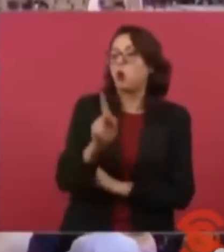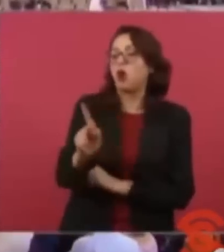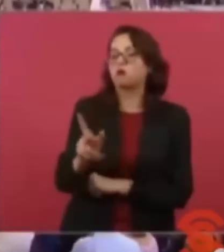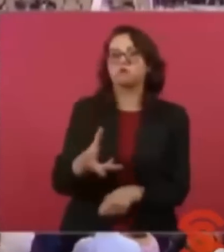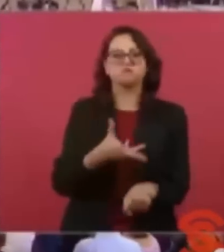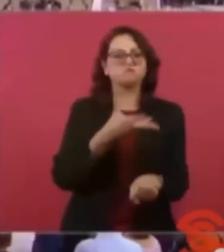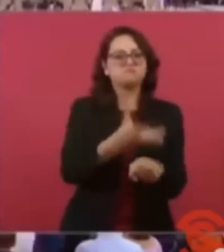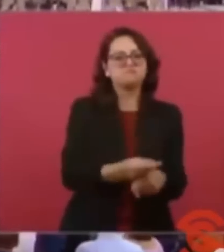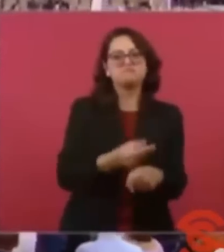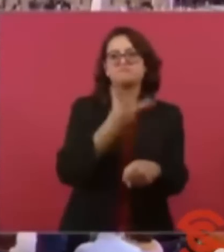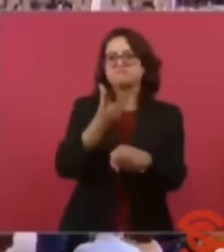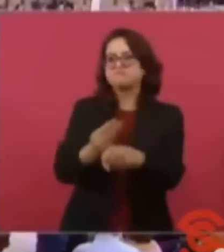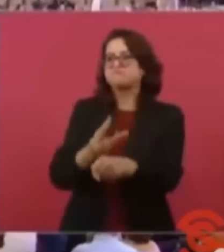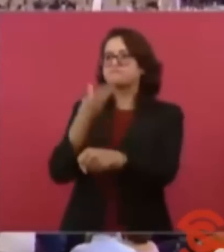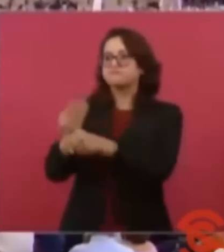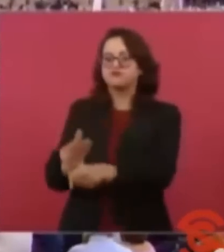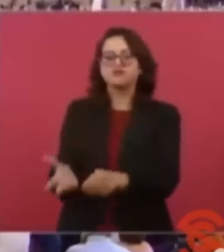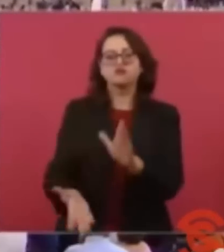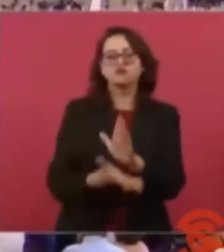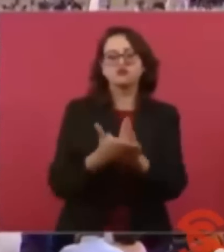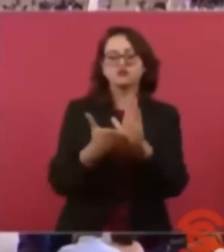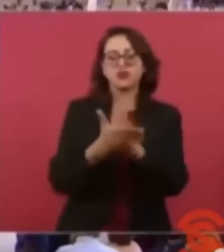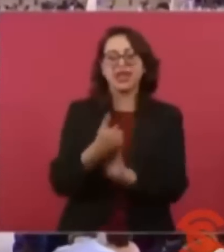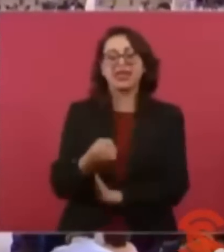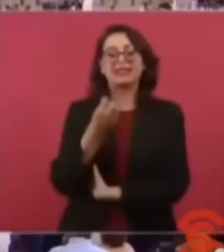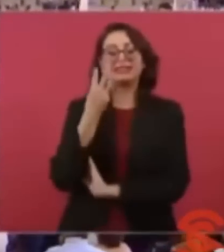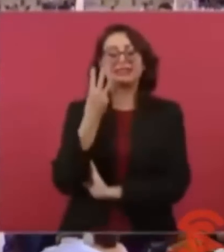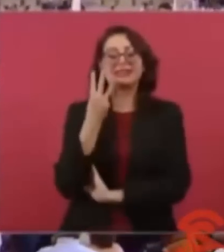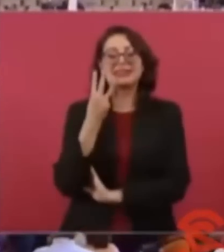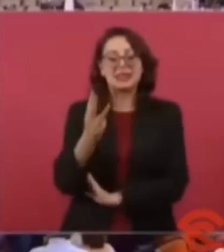y reparación de